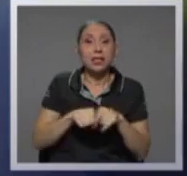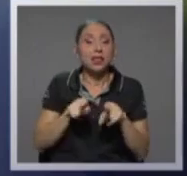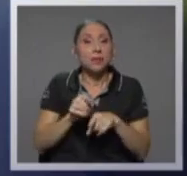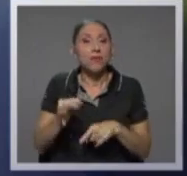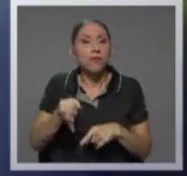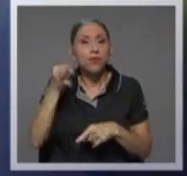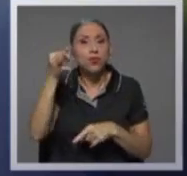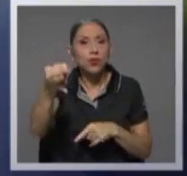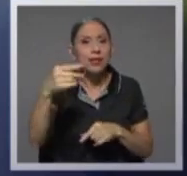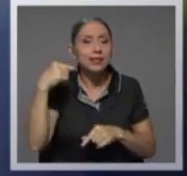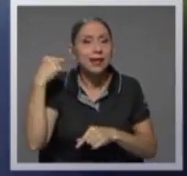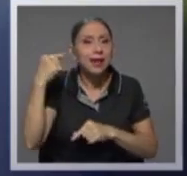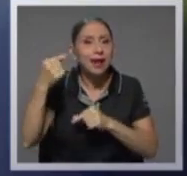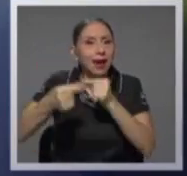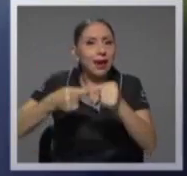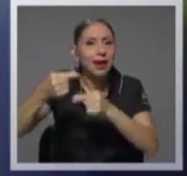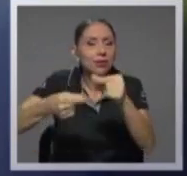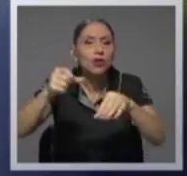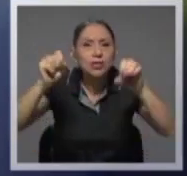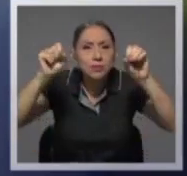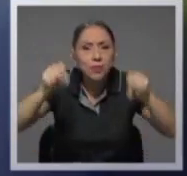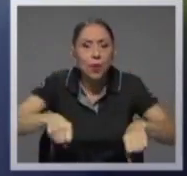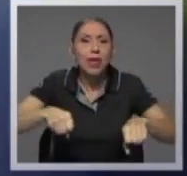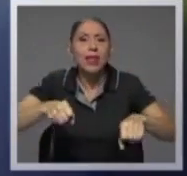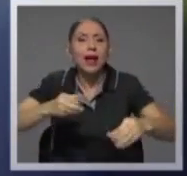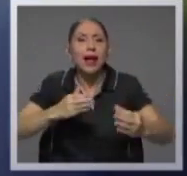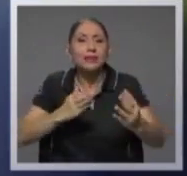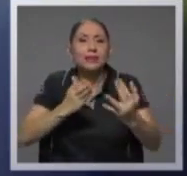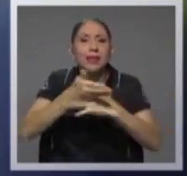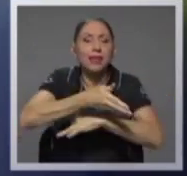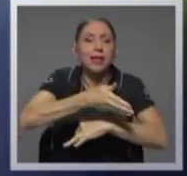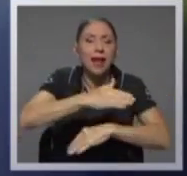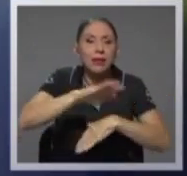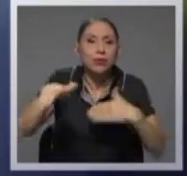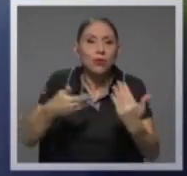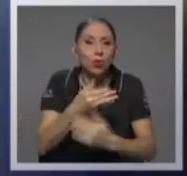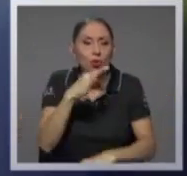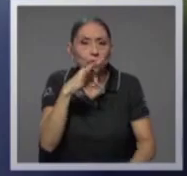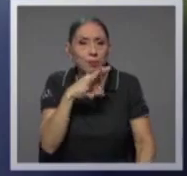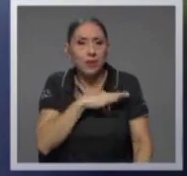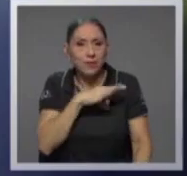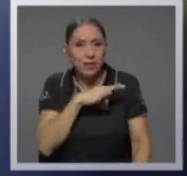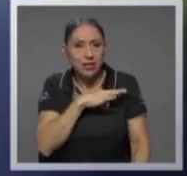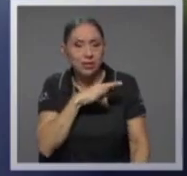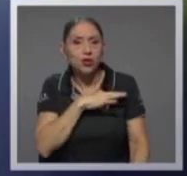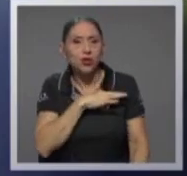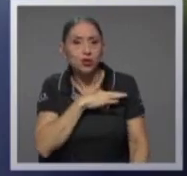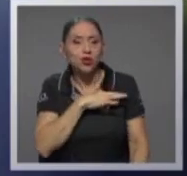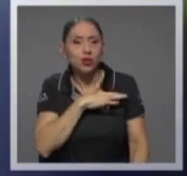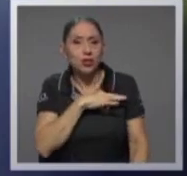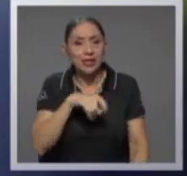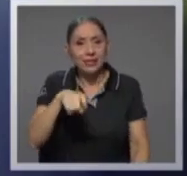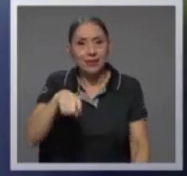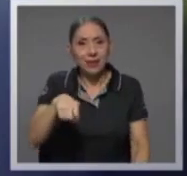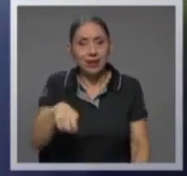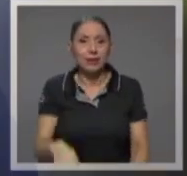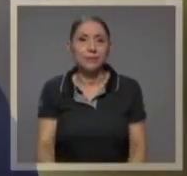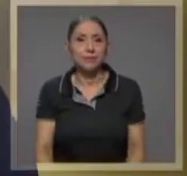tener acceso a todos los beneficios que se requieren.